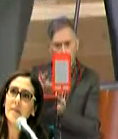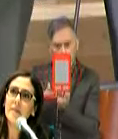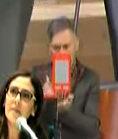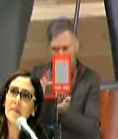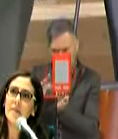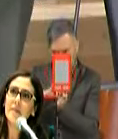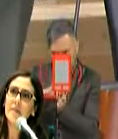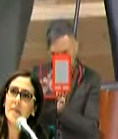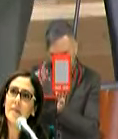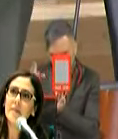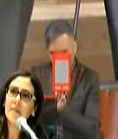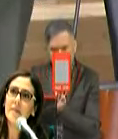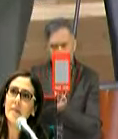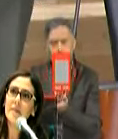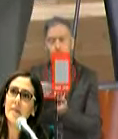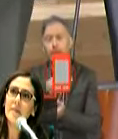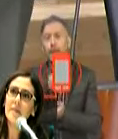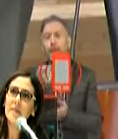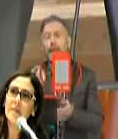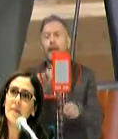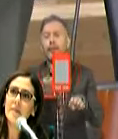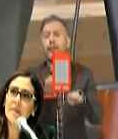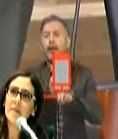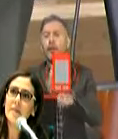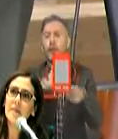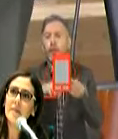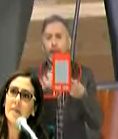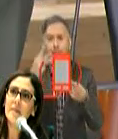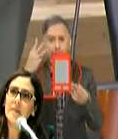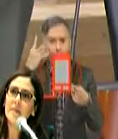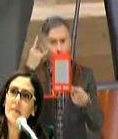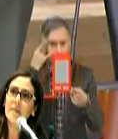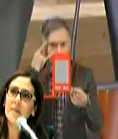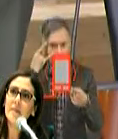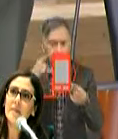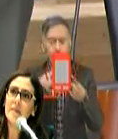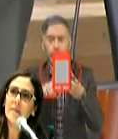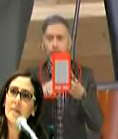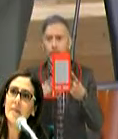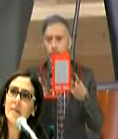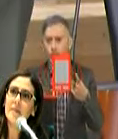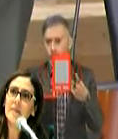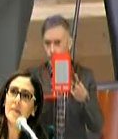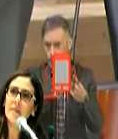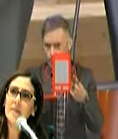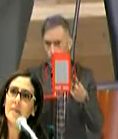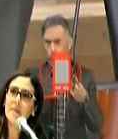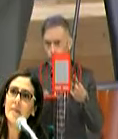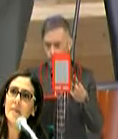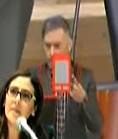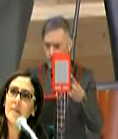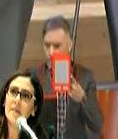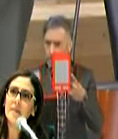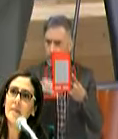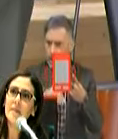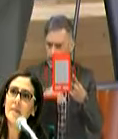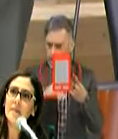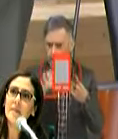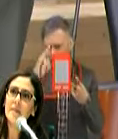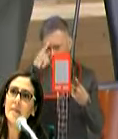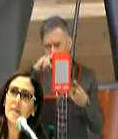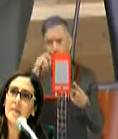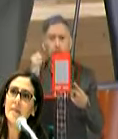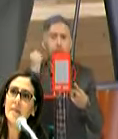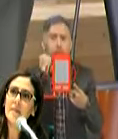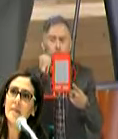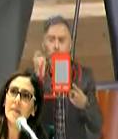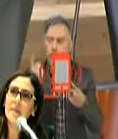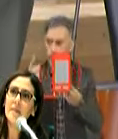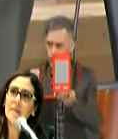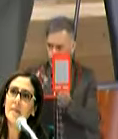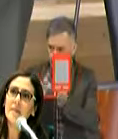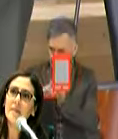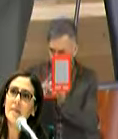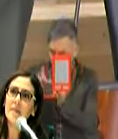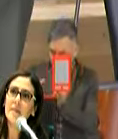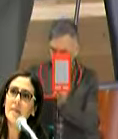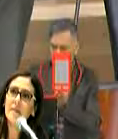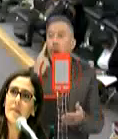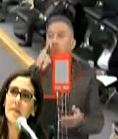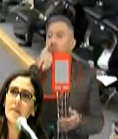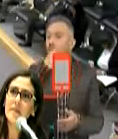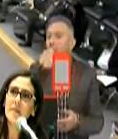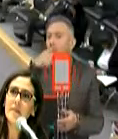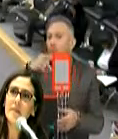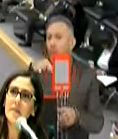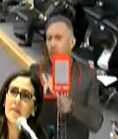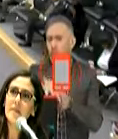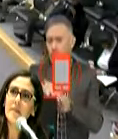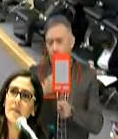que ver con un ejercicio de propaganda gubernamental en el que el presidente siempre está tratando temas